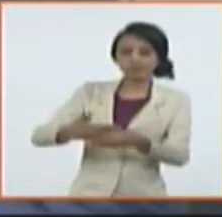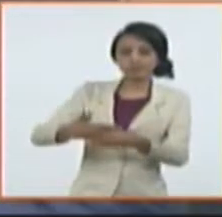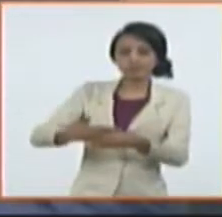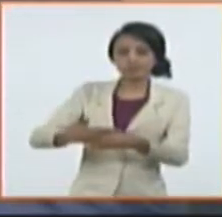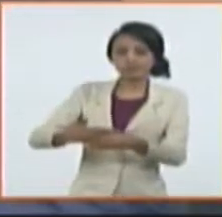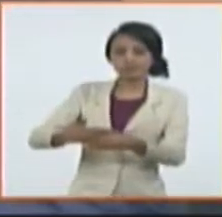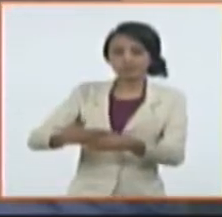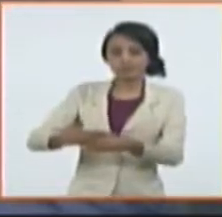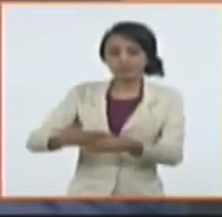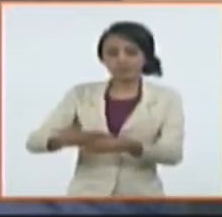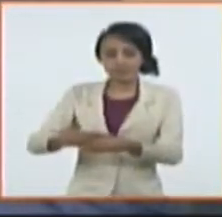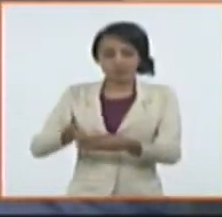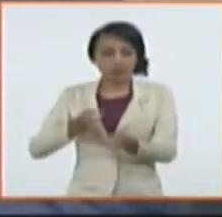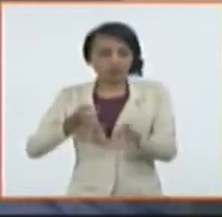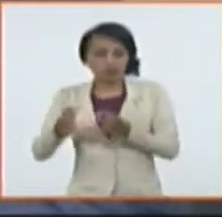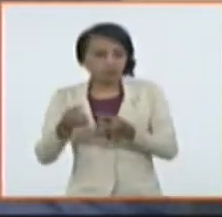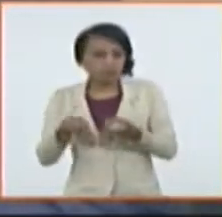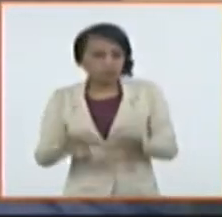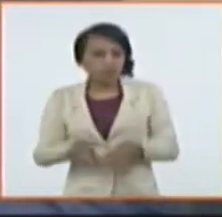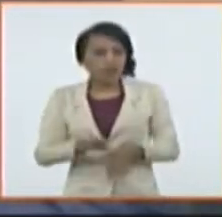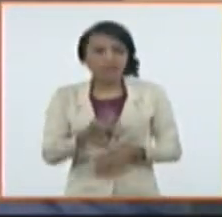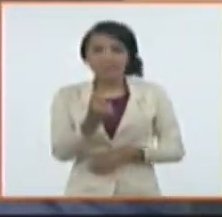el normal envío